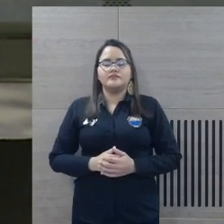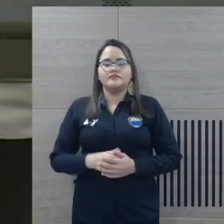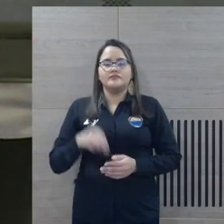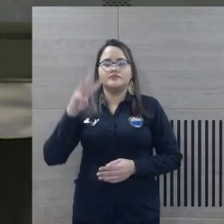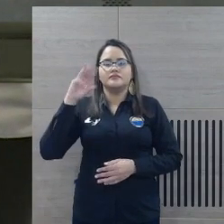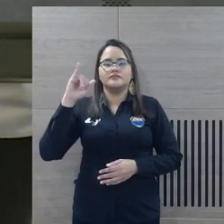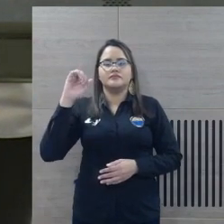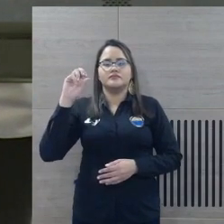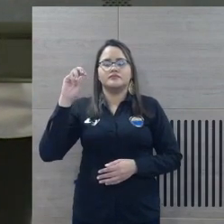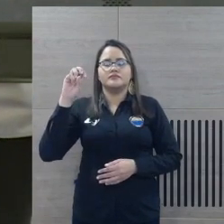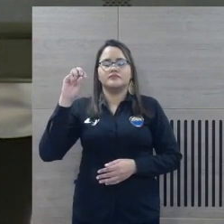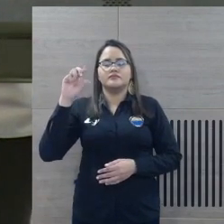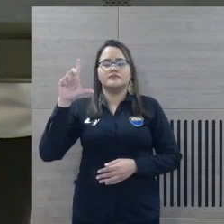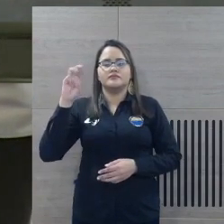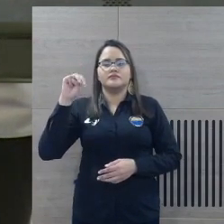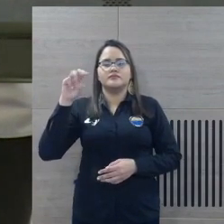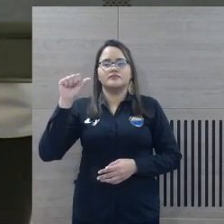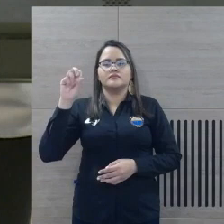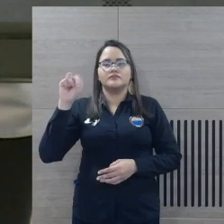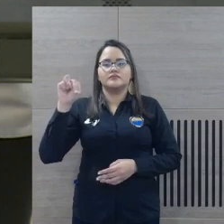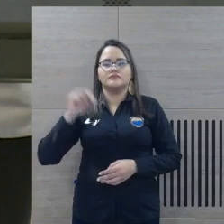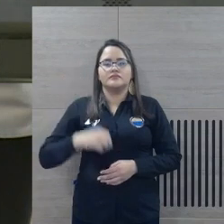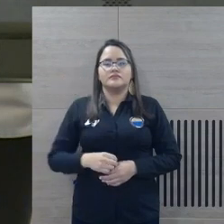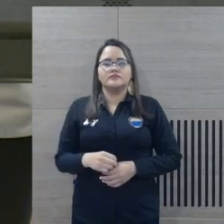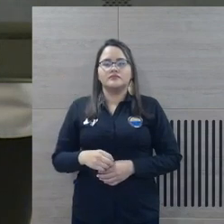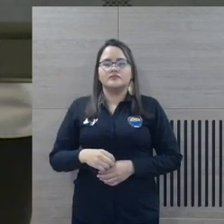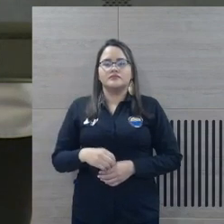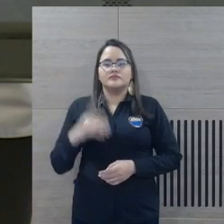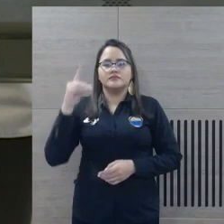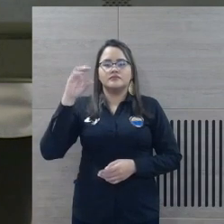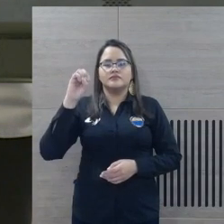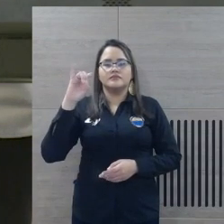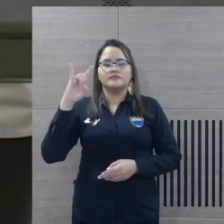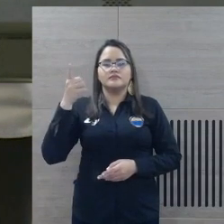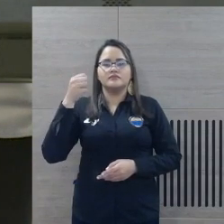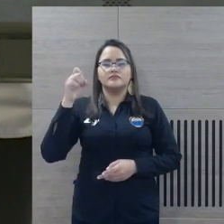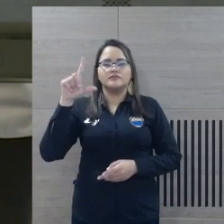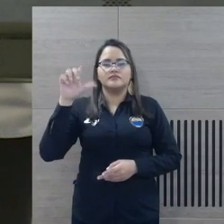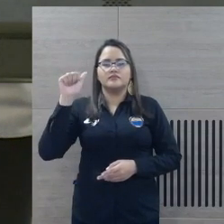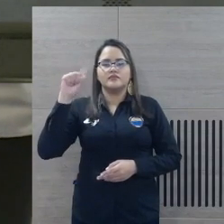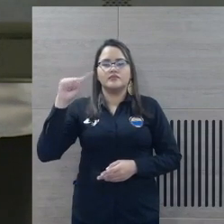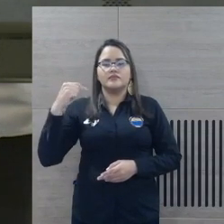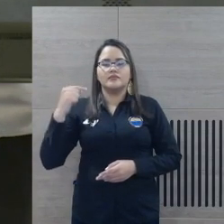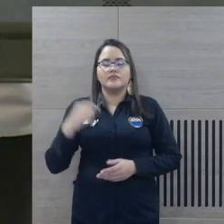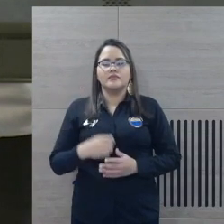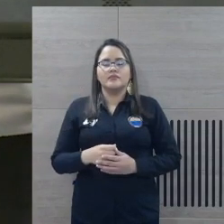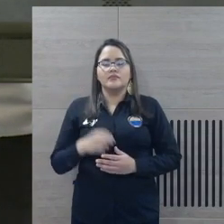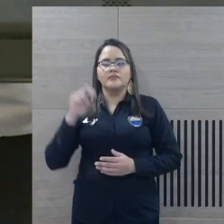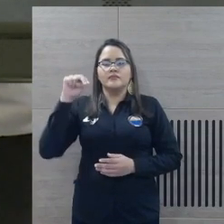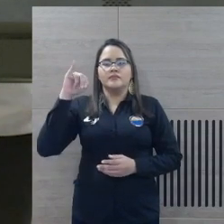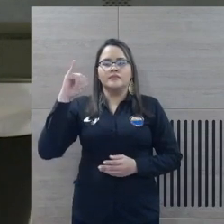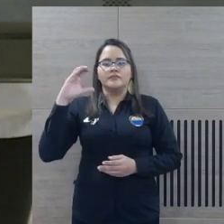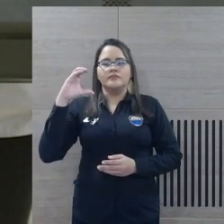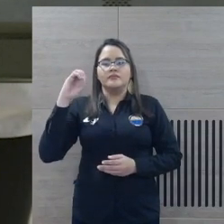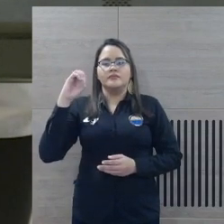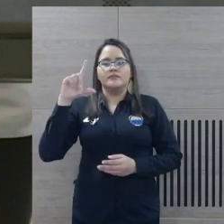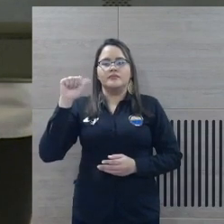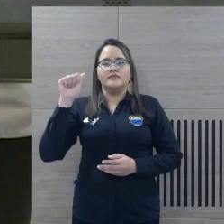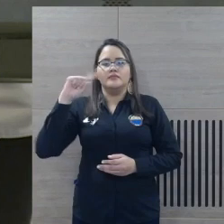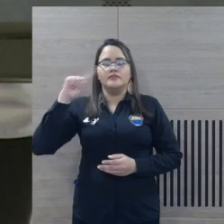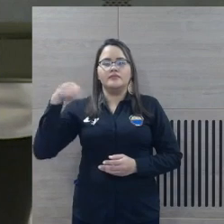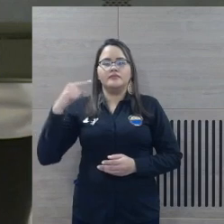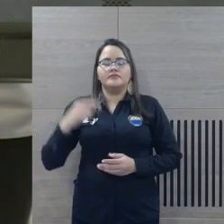Douglas Díaz Verdugo. Nicolás Nicolai Fernández Núñez. Dilais Alexandra Granados